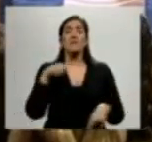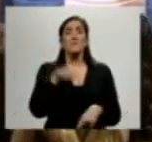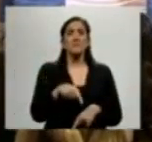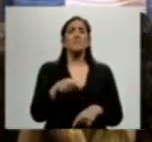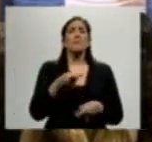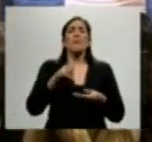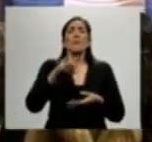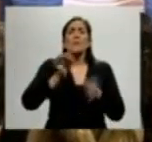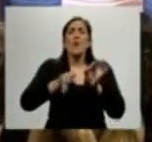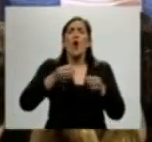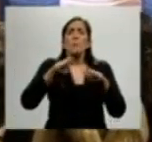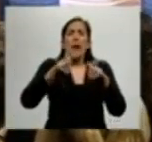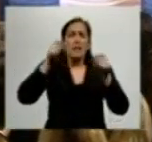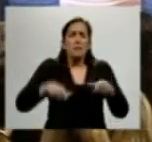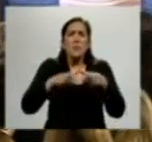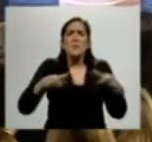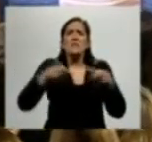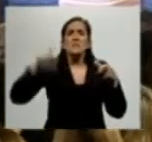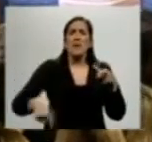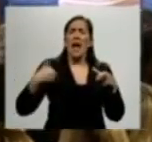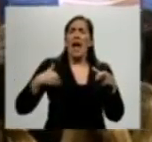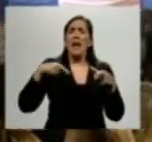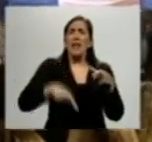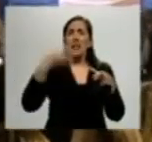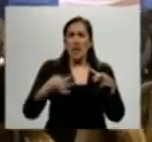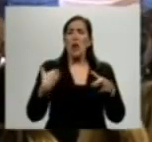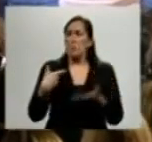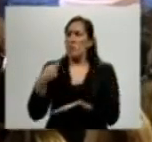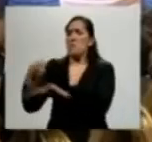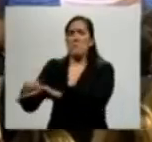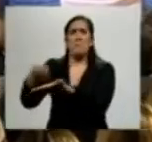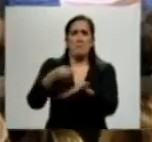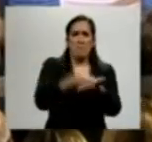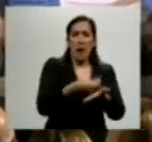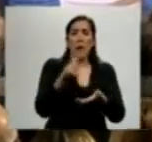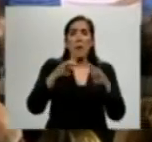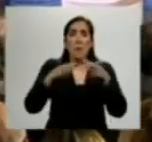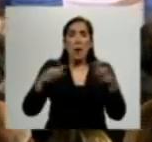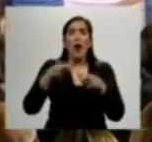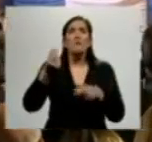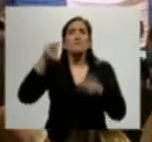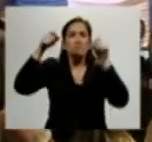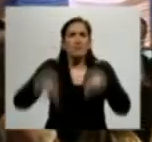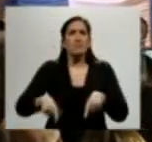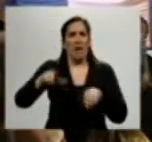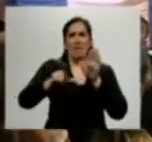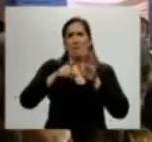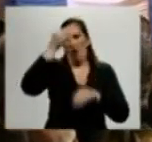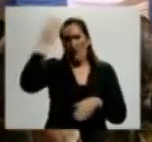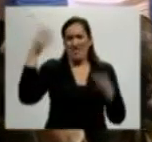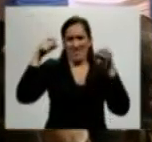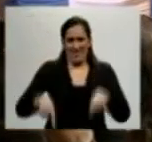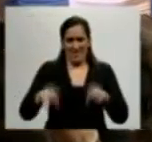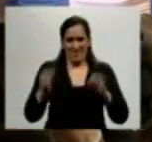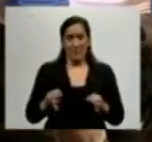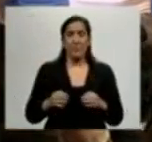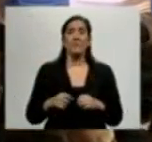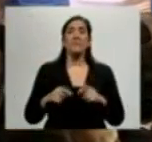de curso legal y de las cosas, de que uno puede realmente pagar las cosas con moneda de curso legal. Pero el